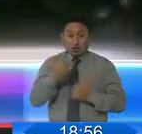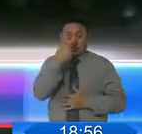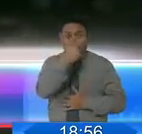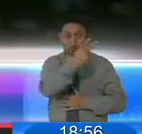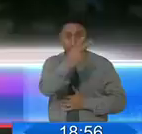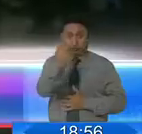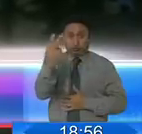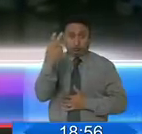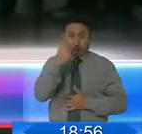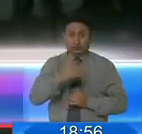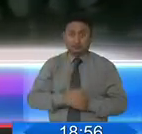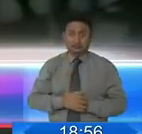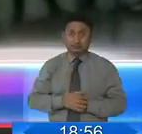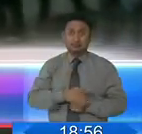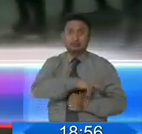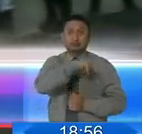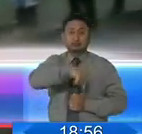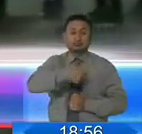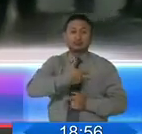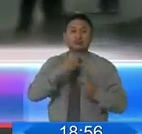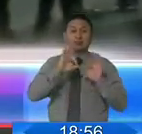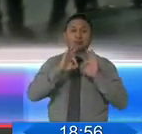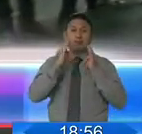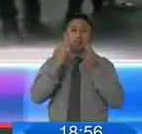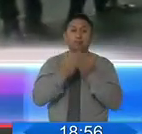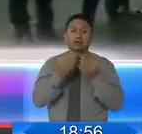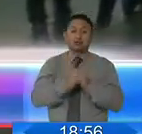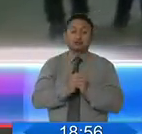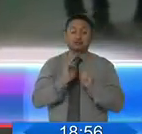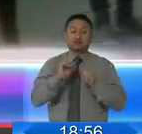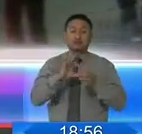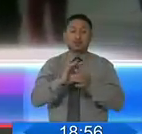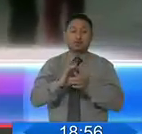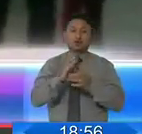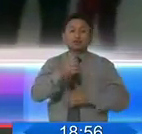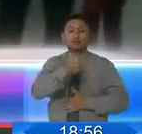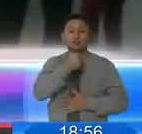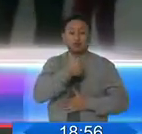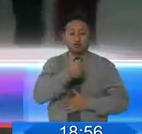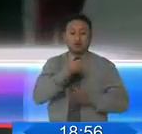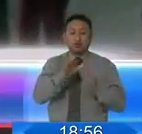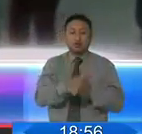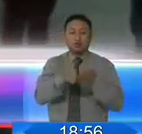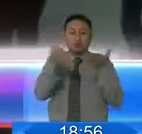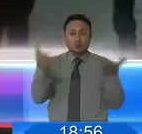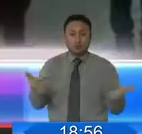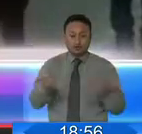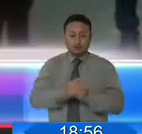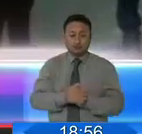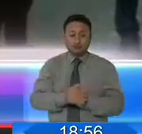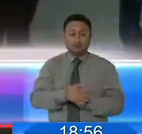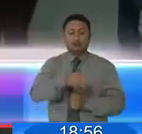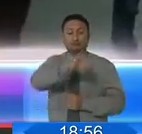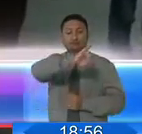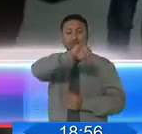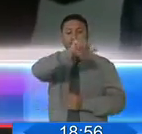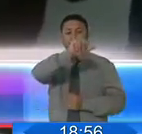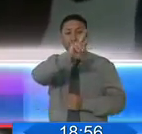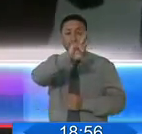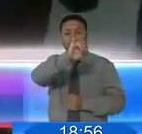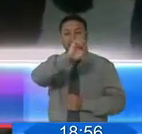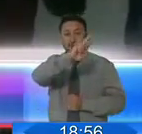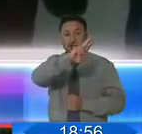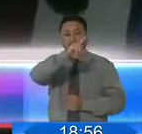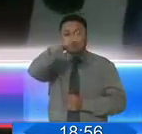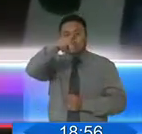se han dado cita acá los familiares de los compañeros periodistas de diario de comercio javier paul efraín